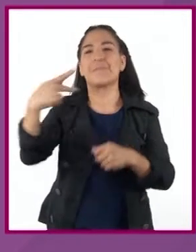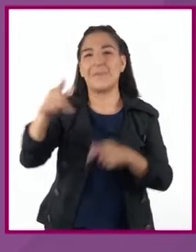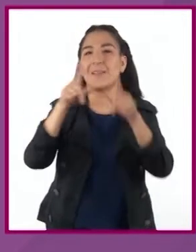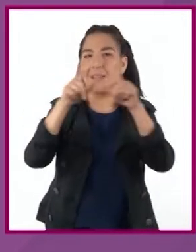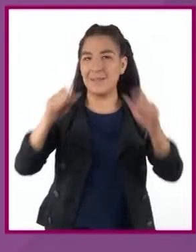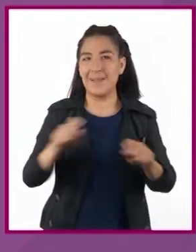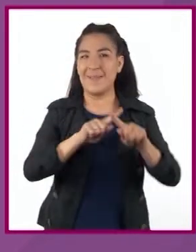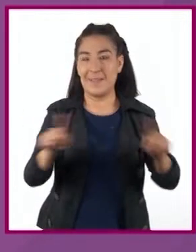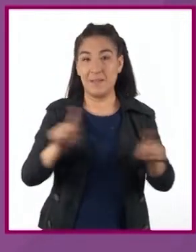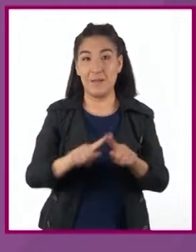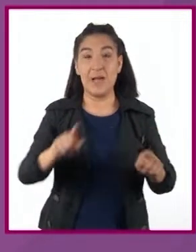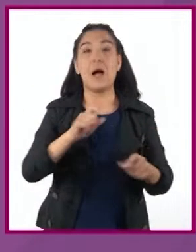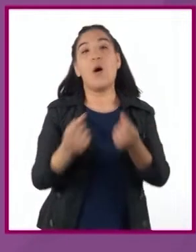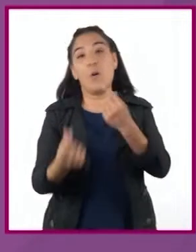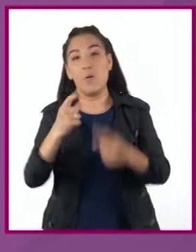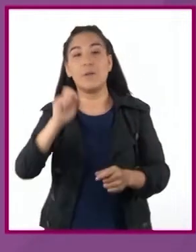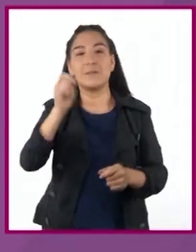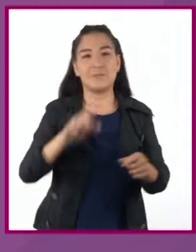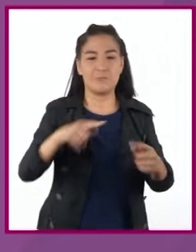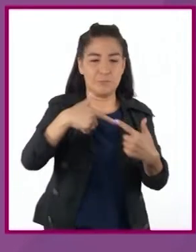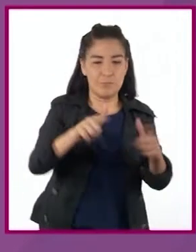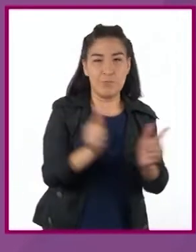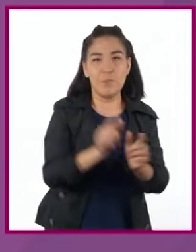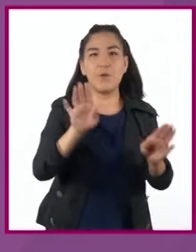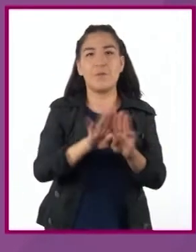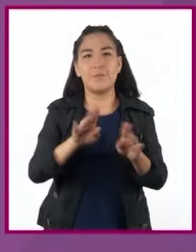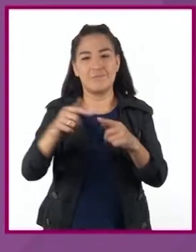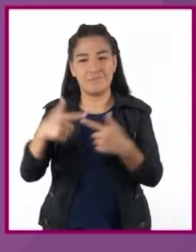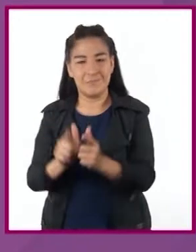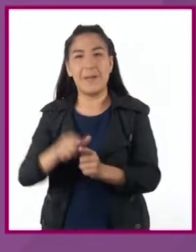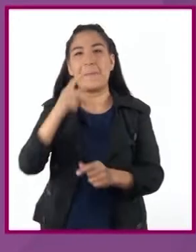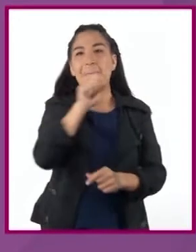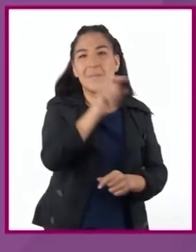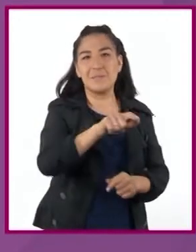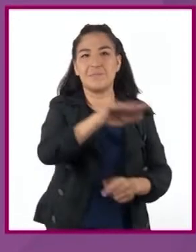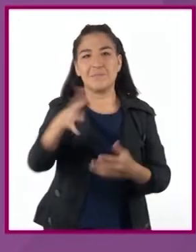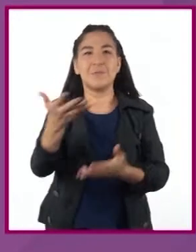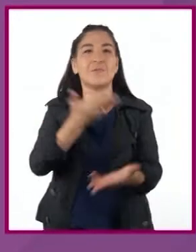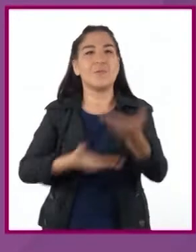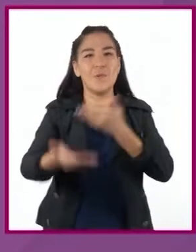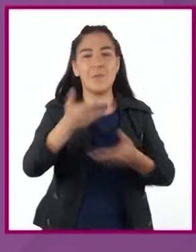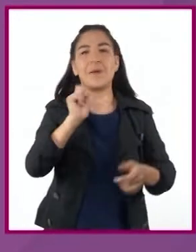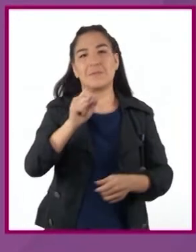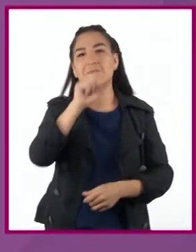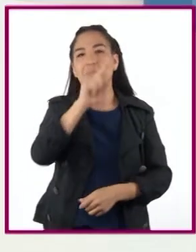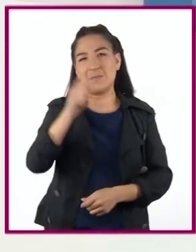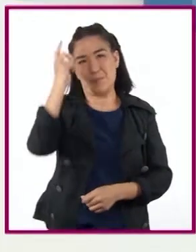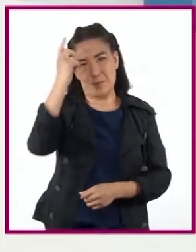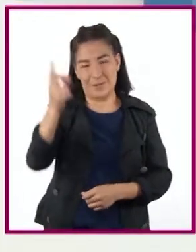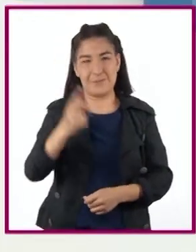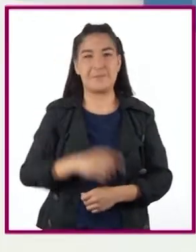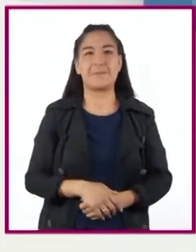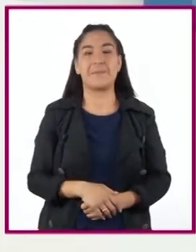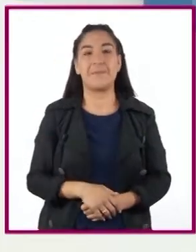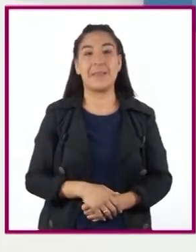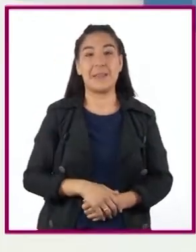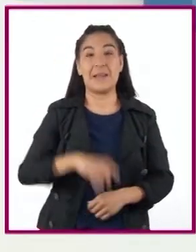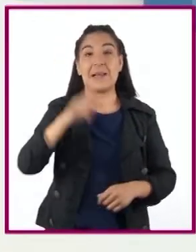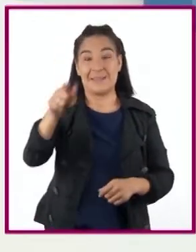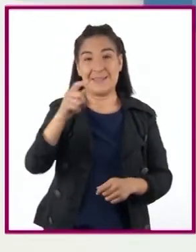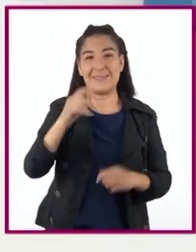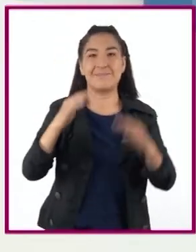otras veces colectivos de lenguas distintas se agrupaban a sí mismos por compartir el culto a un mismo dios. Tenochtitlan, por